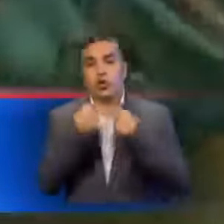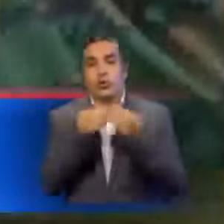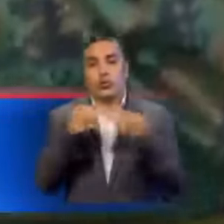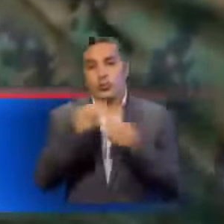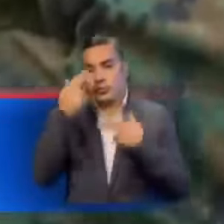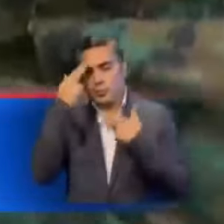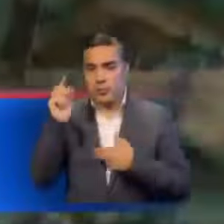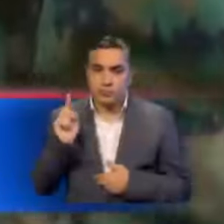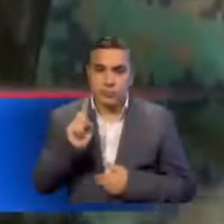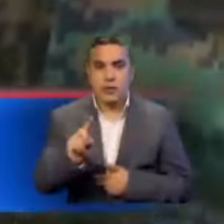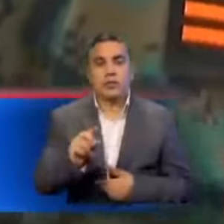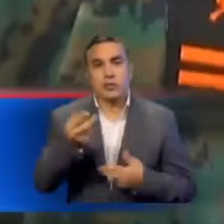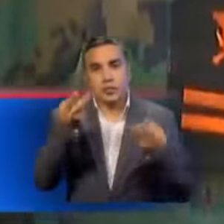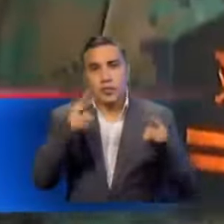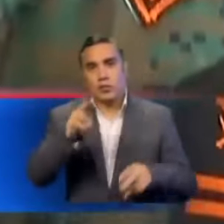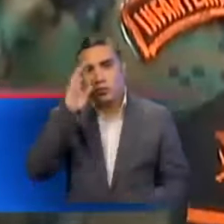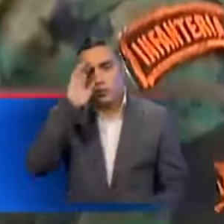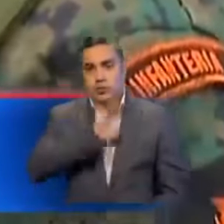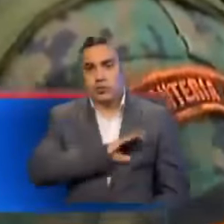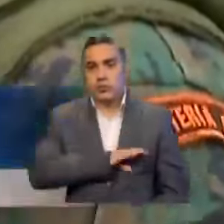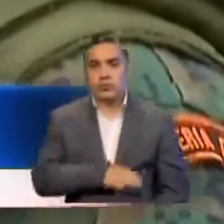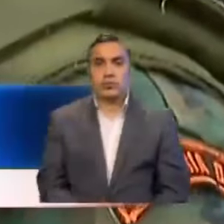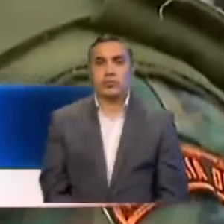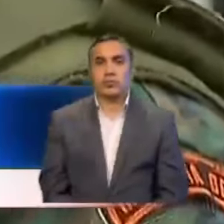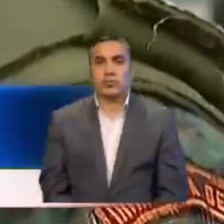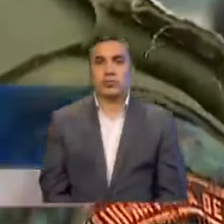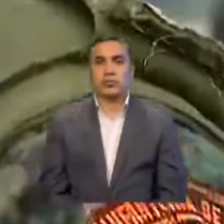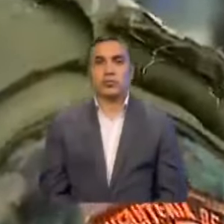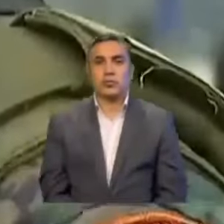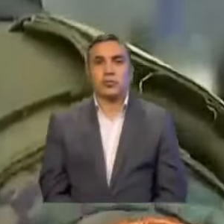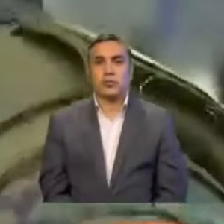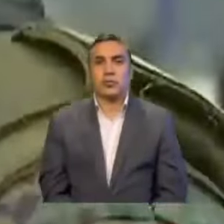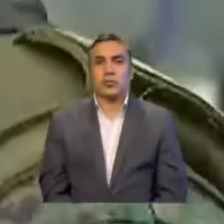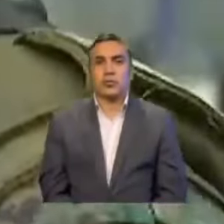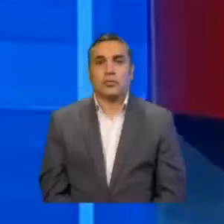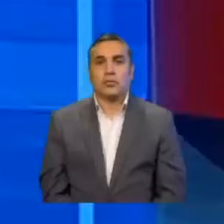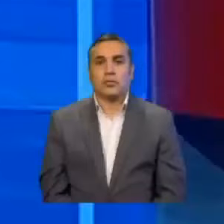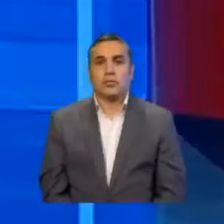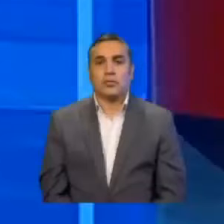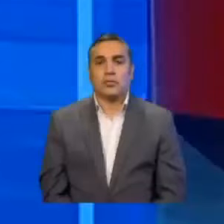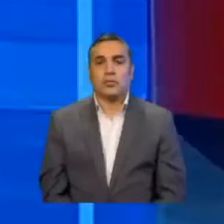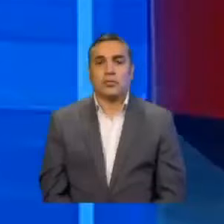militar y policial. Mauricio Ceballos, TC Televisión.